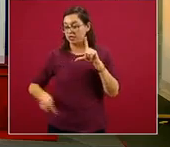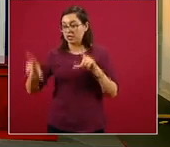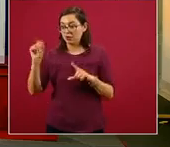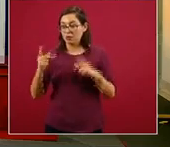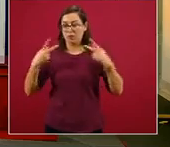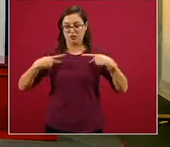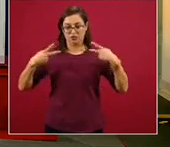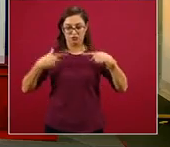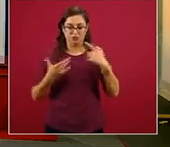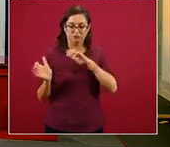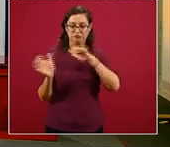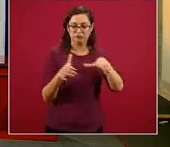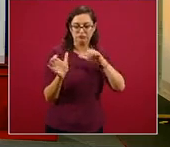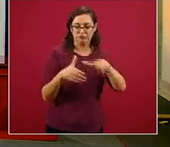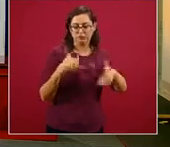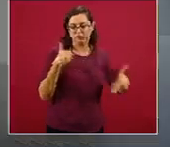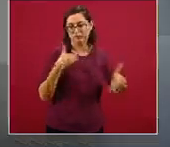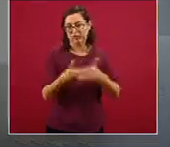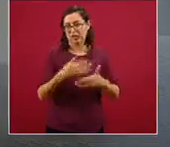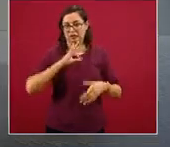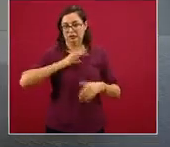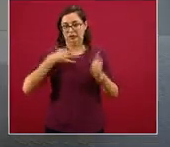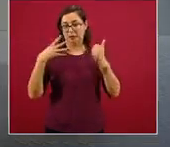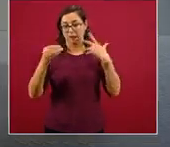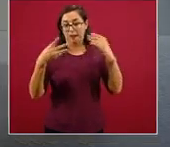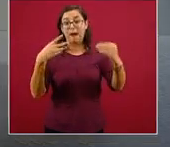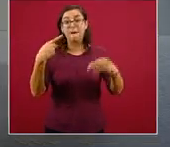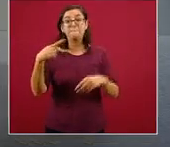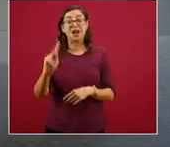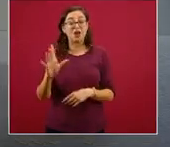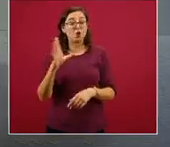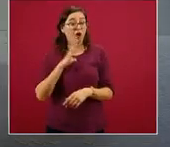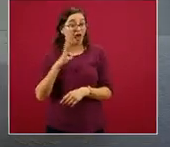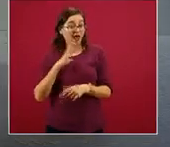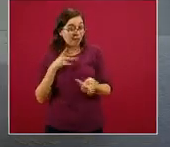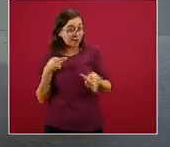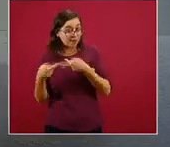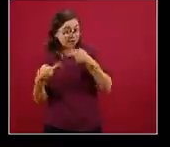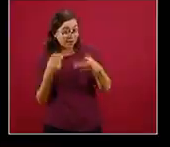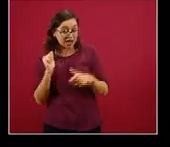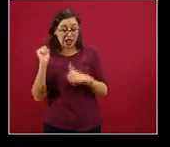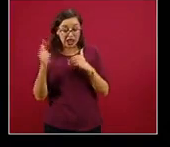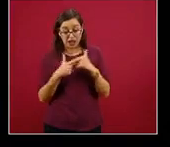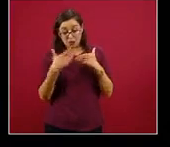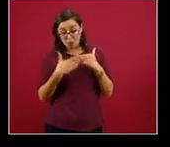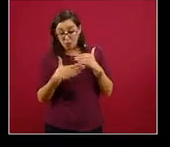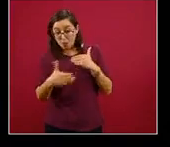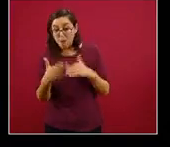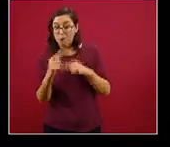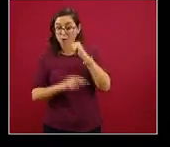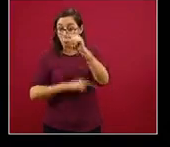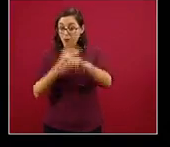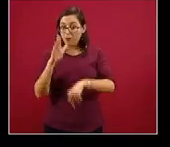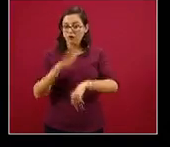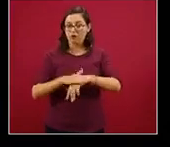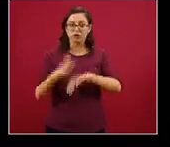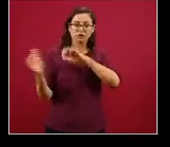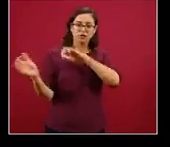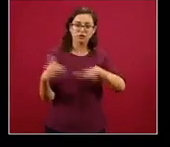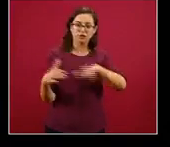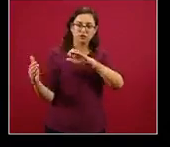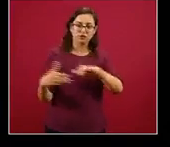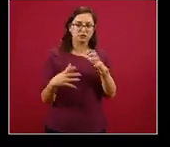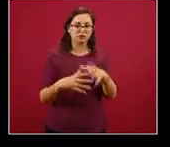se tiene un plan a corto plazo y en el futuro cercano de pues, que se vayan incrementando y existe el